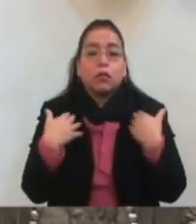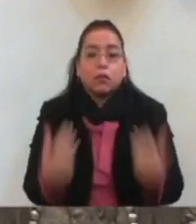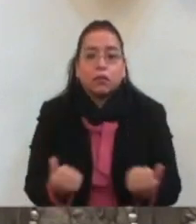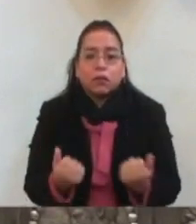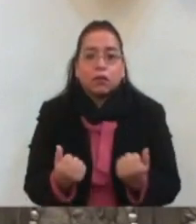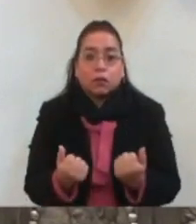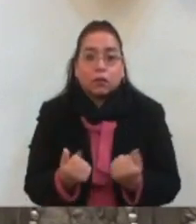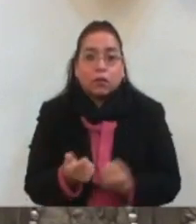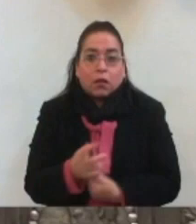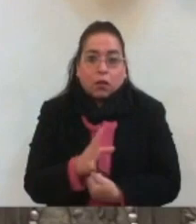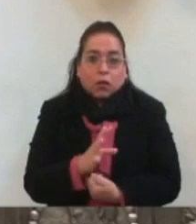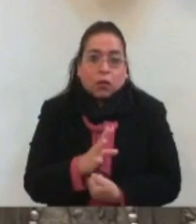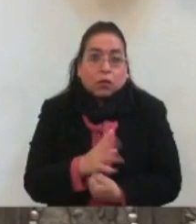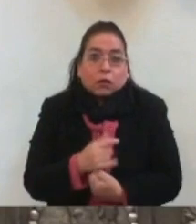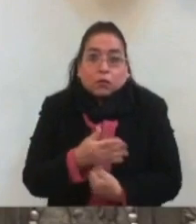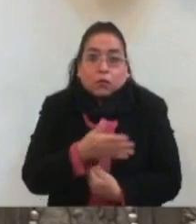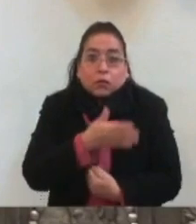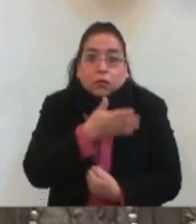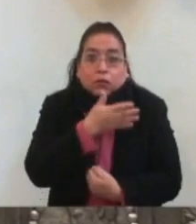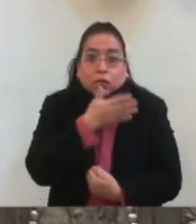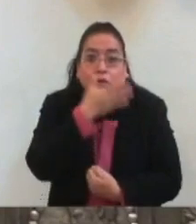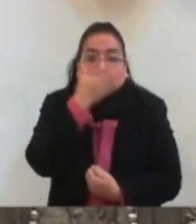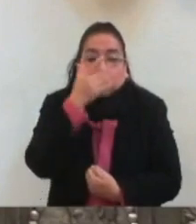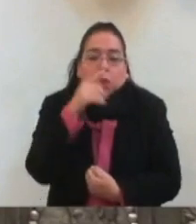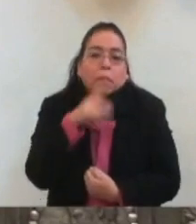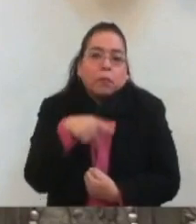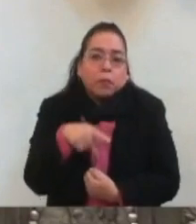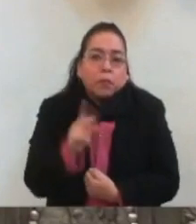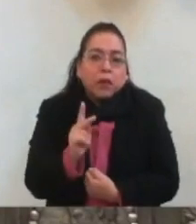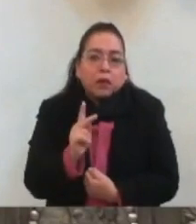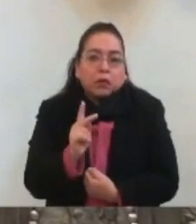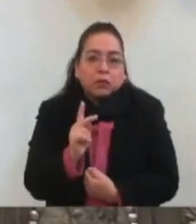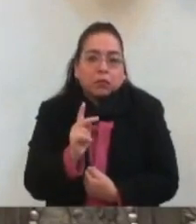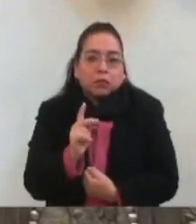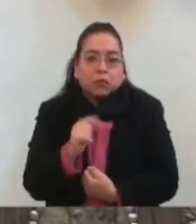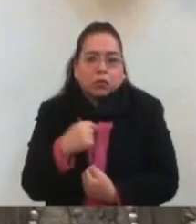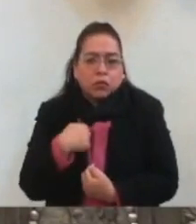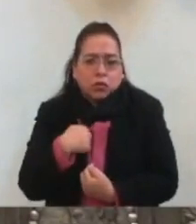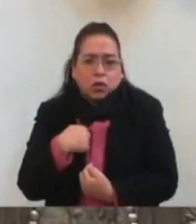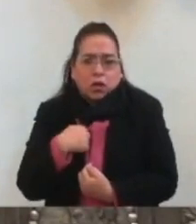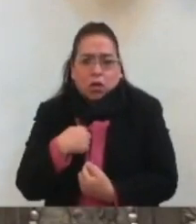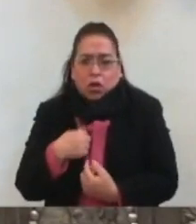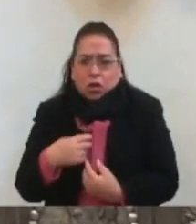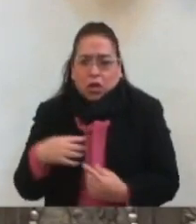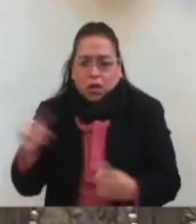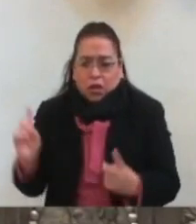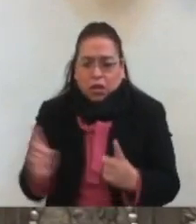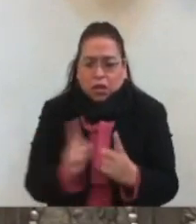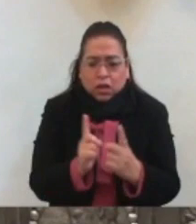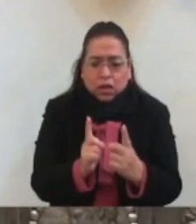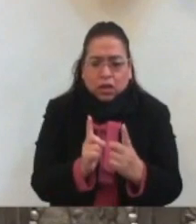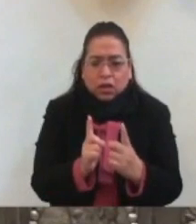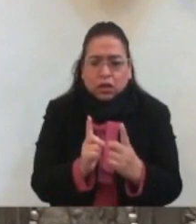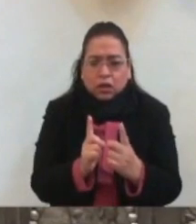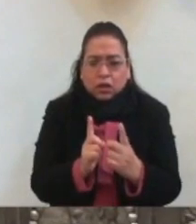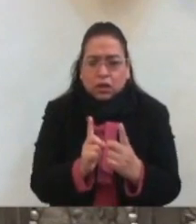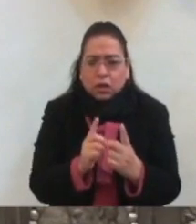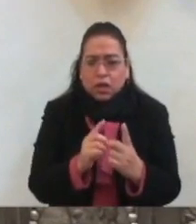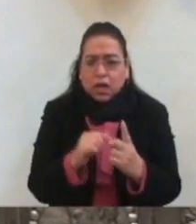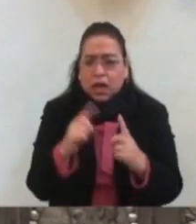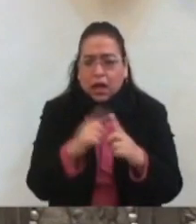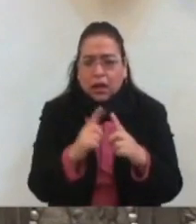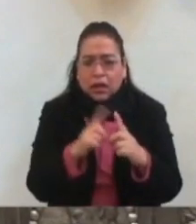puede ser que no vayamos a la iglesia el templo pero su casa tiene que ser